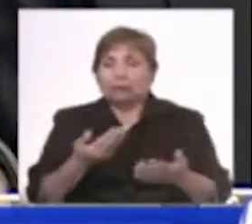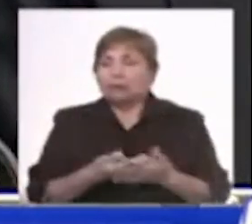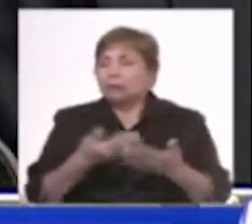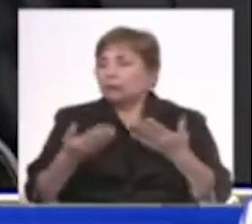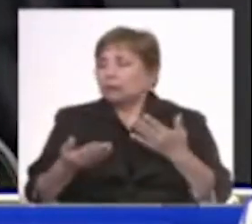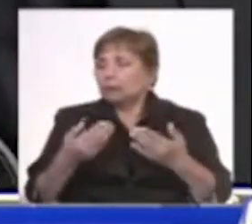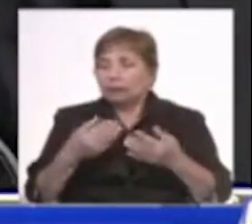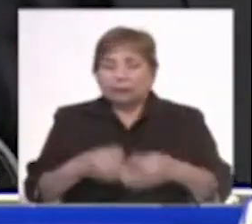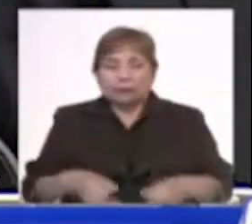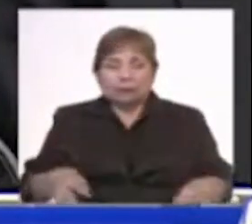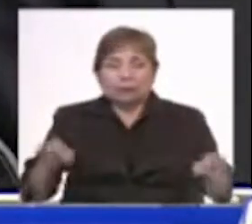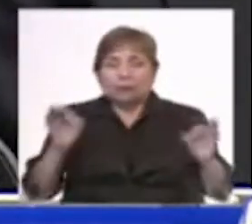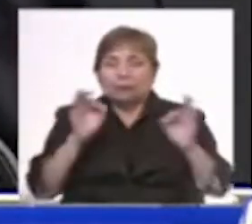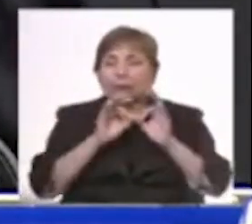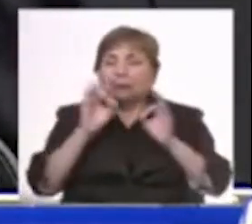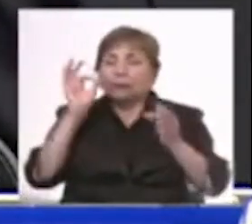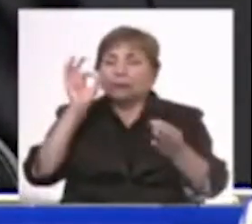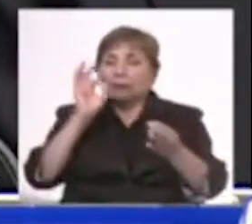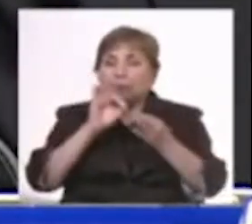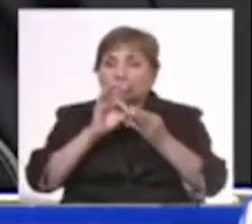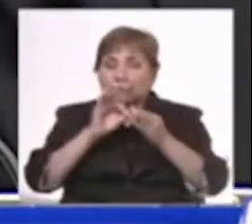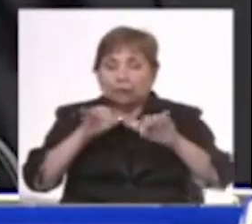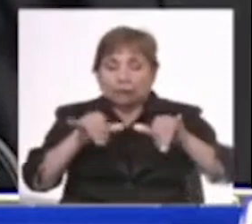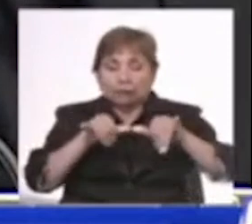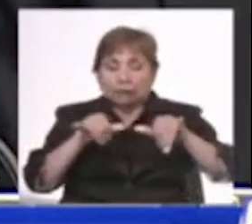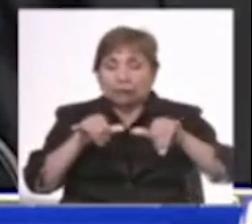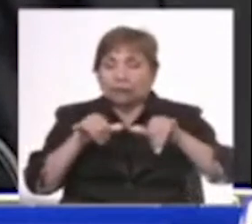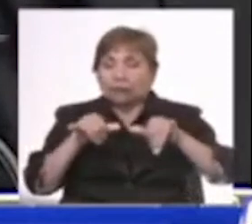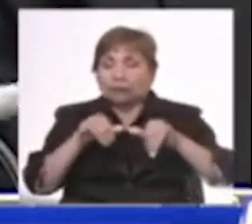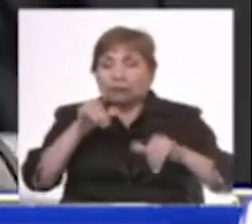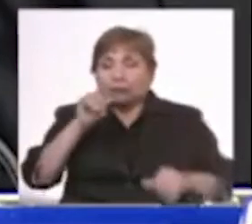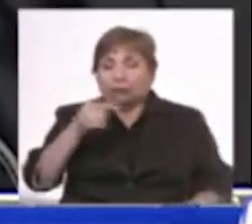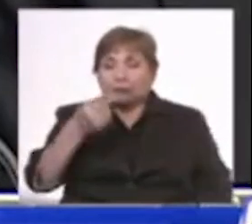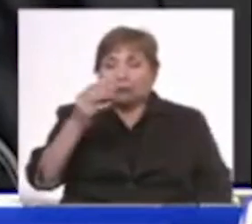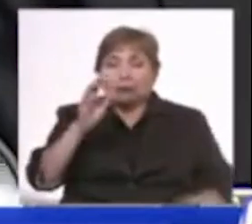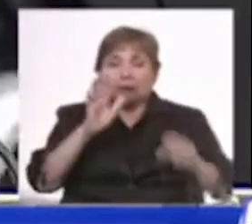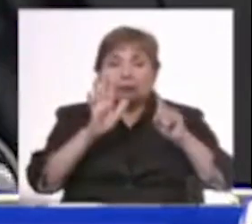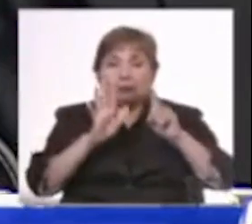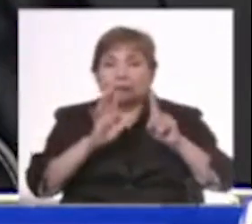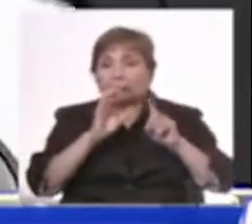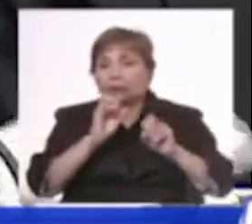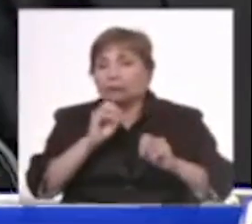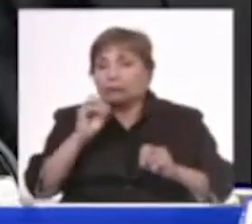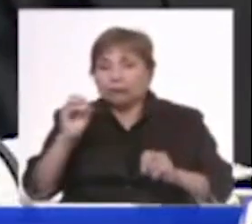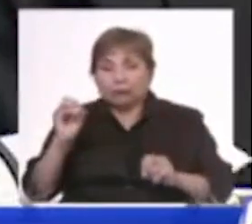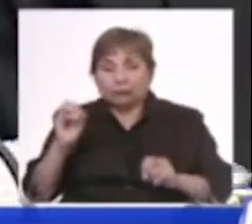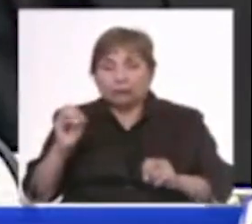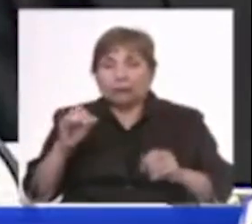Ahora, es importante precisar el metrado, ya dije que era 1.600, pero sin embargo,